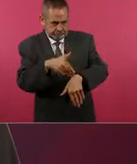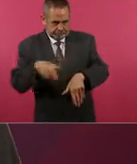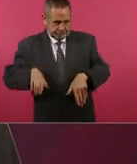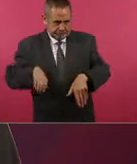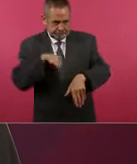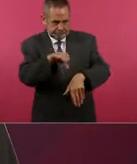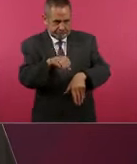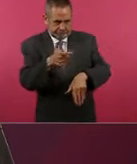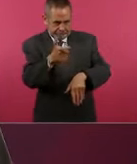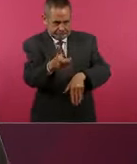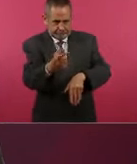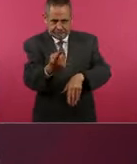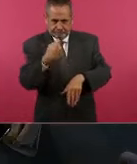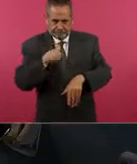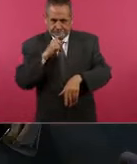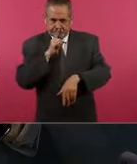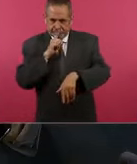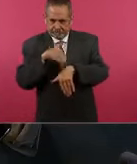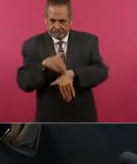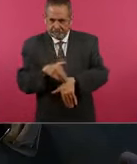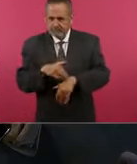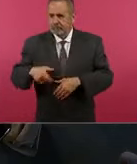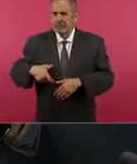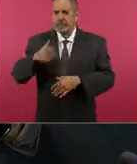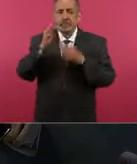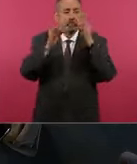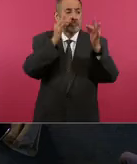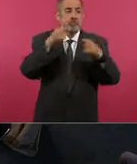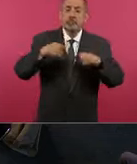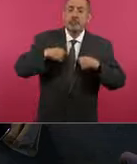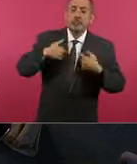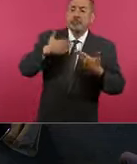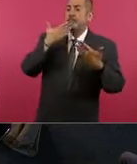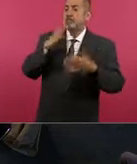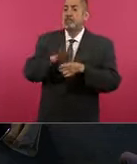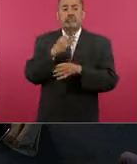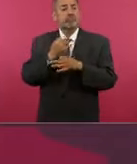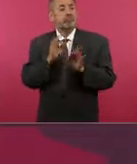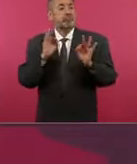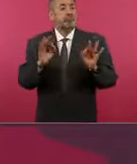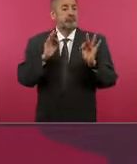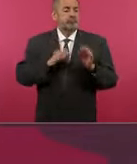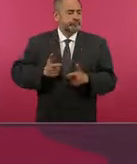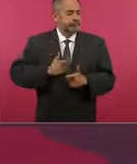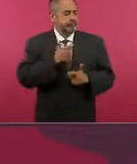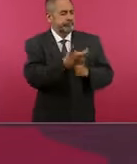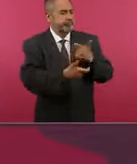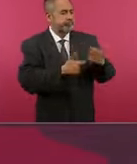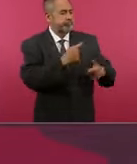para pagar publicidad a los medios,